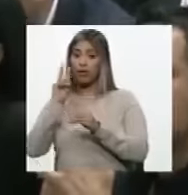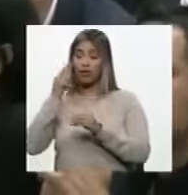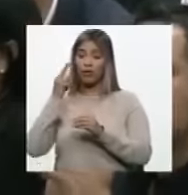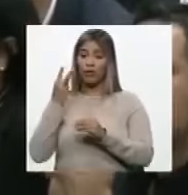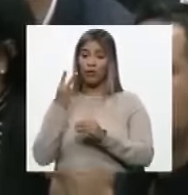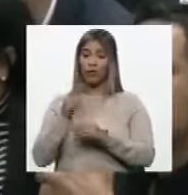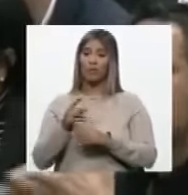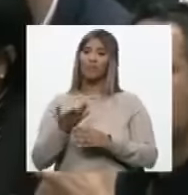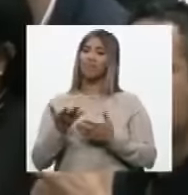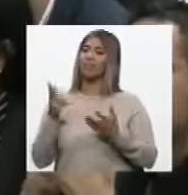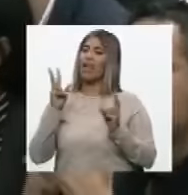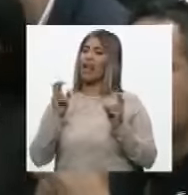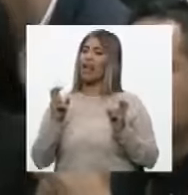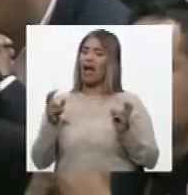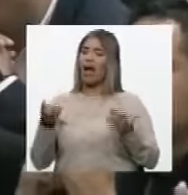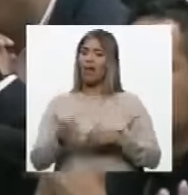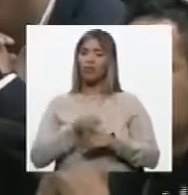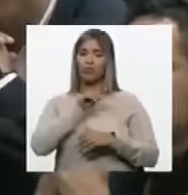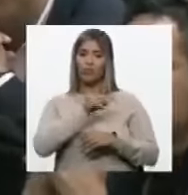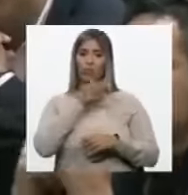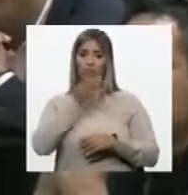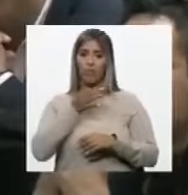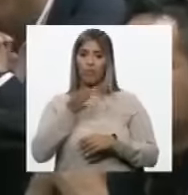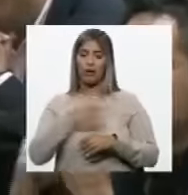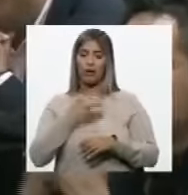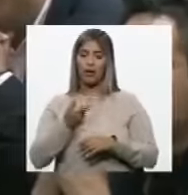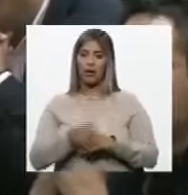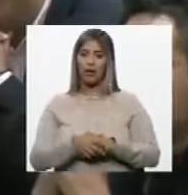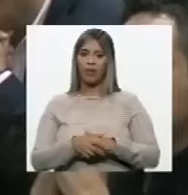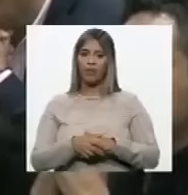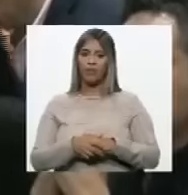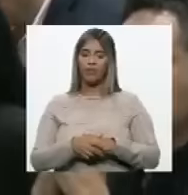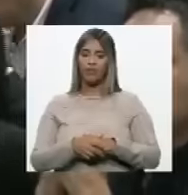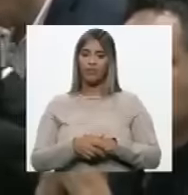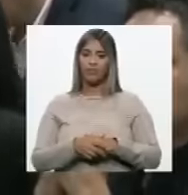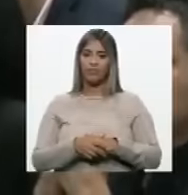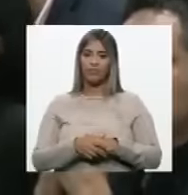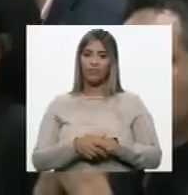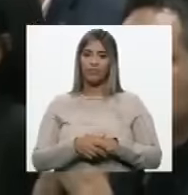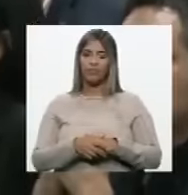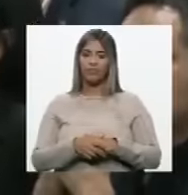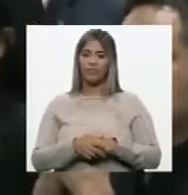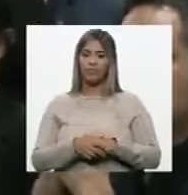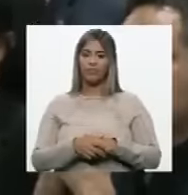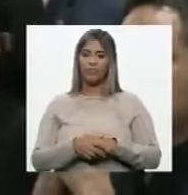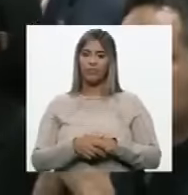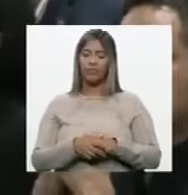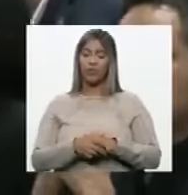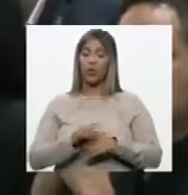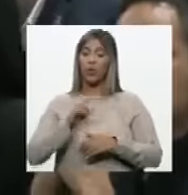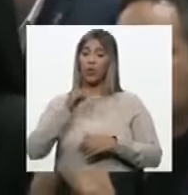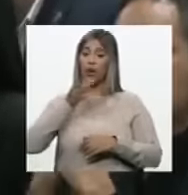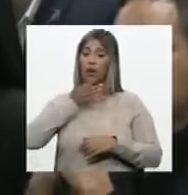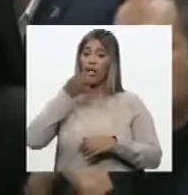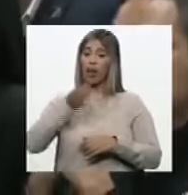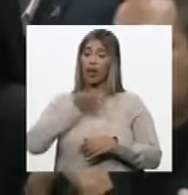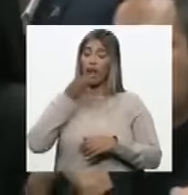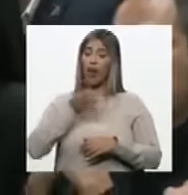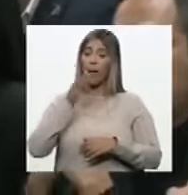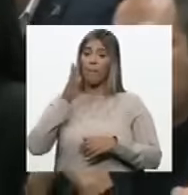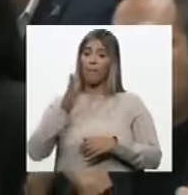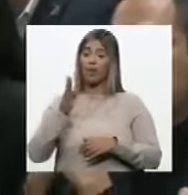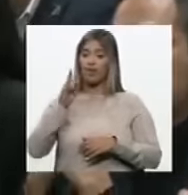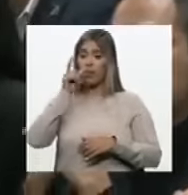indudablemente lo que usted pretende señalar acá. Una declaración de Betancur del